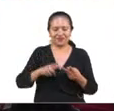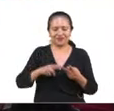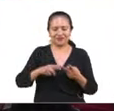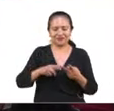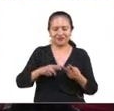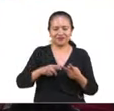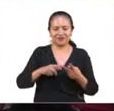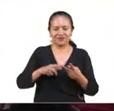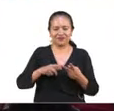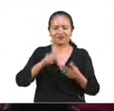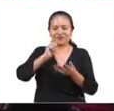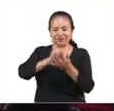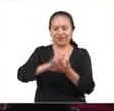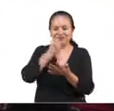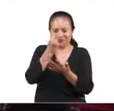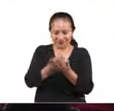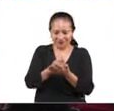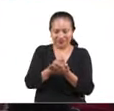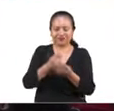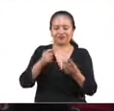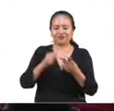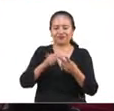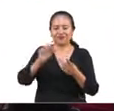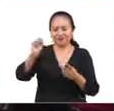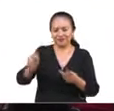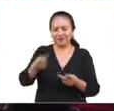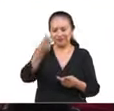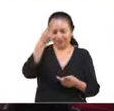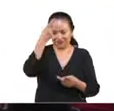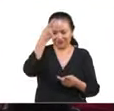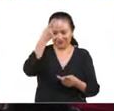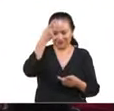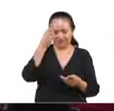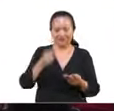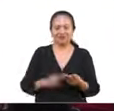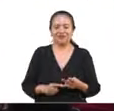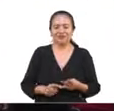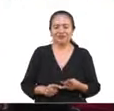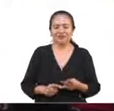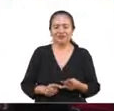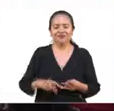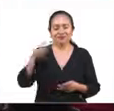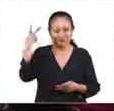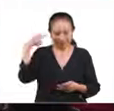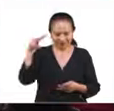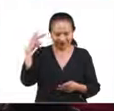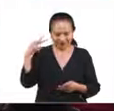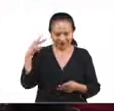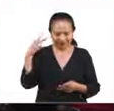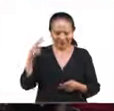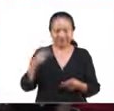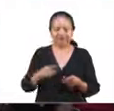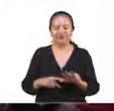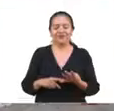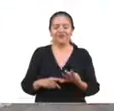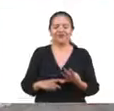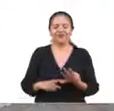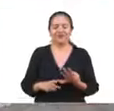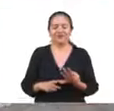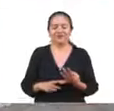de Tamaulipas, de San Luis Potosí, de Veracruz,